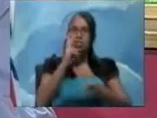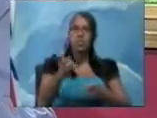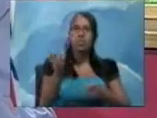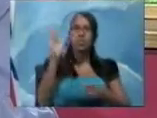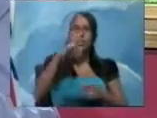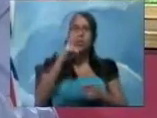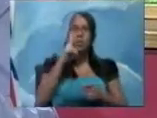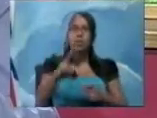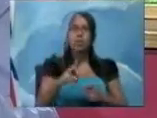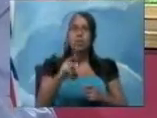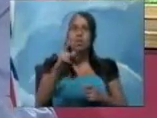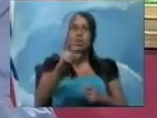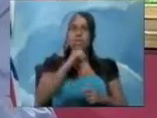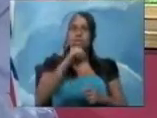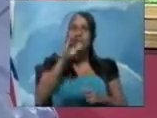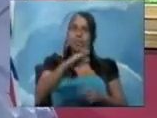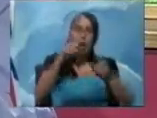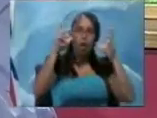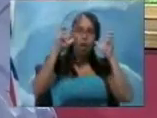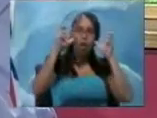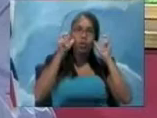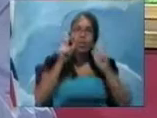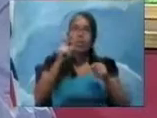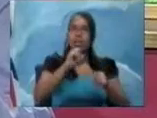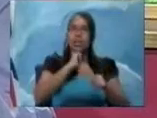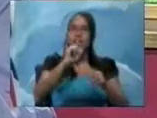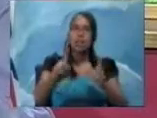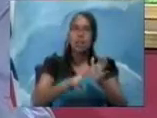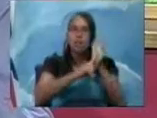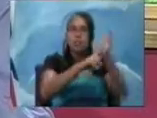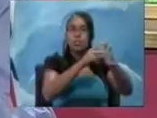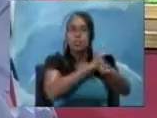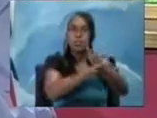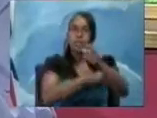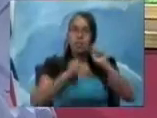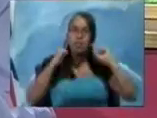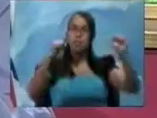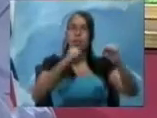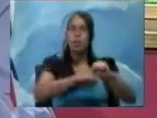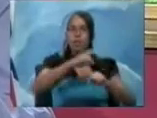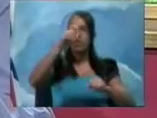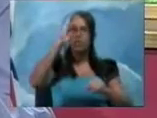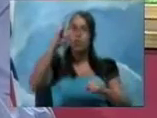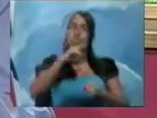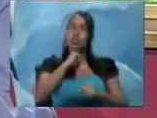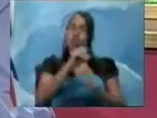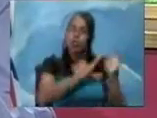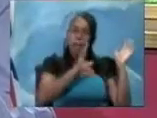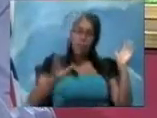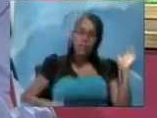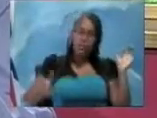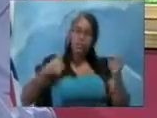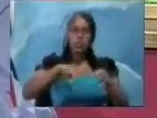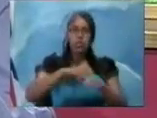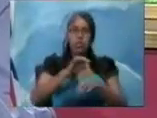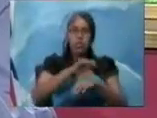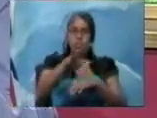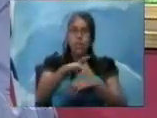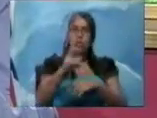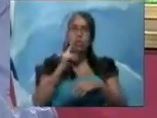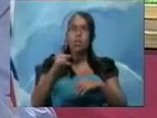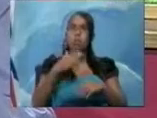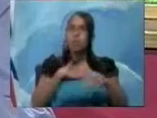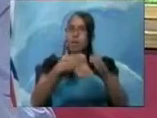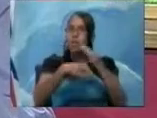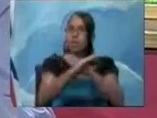que estás viendo eso es lo que estás oyendo eso es la demostración del poder de Dios eso es lo que Cristo nos dejó eso es lo que Cristo dijo me voy